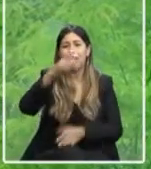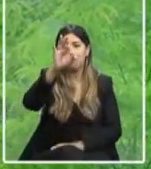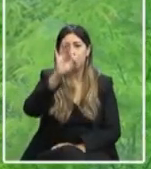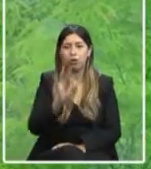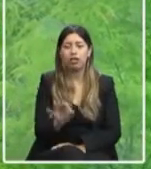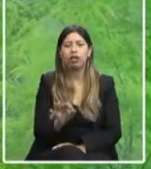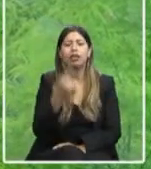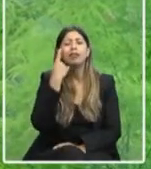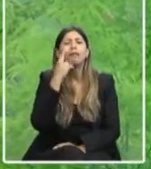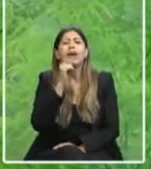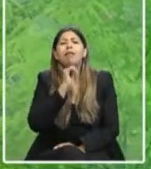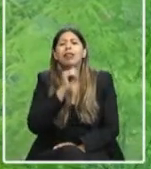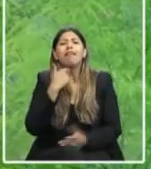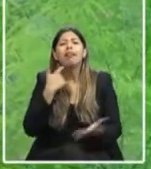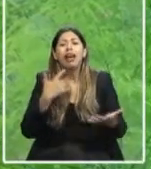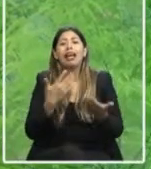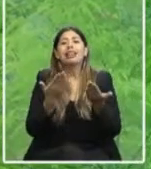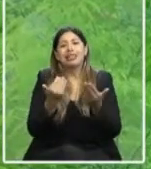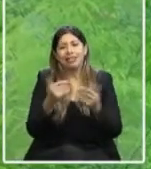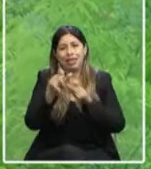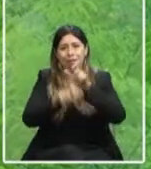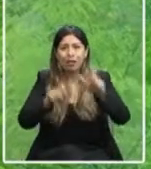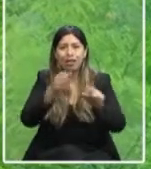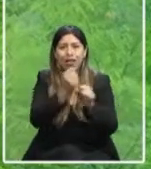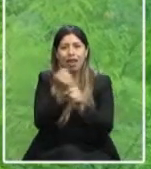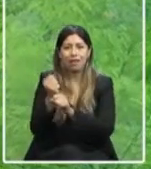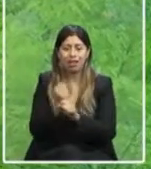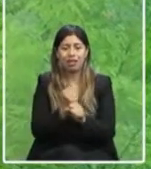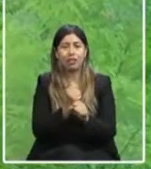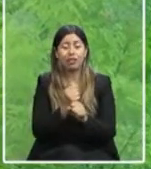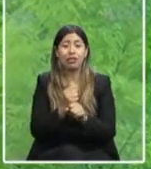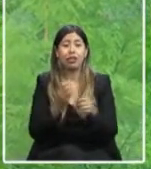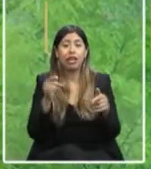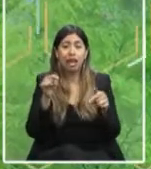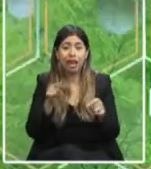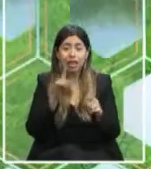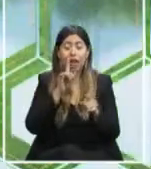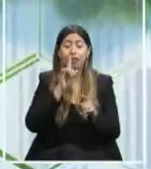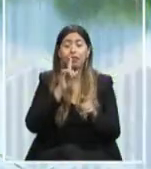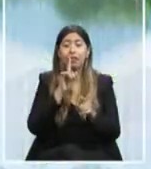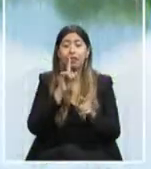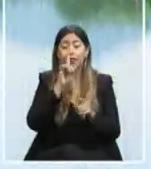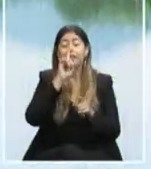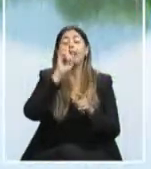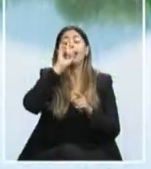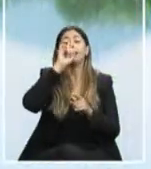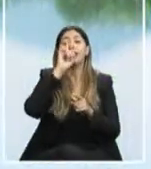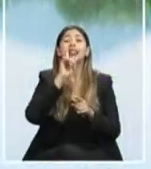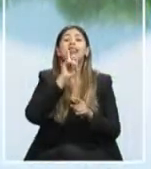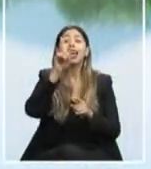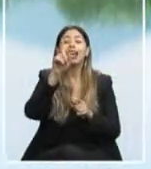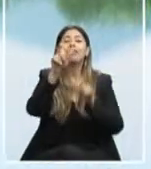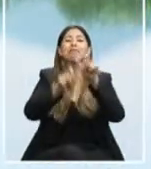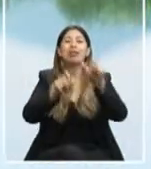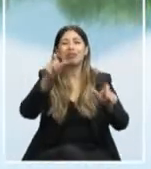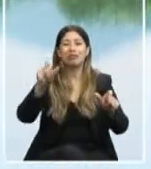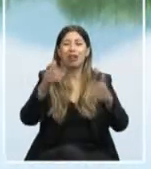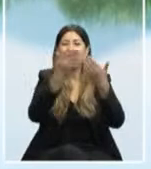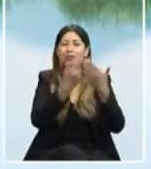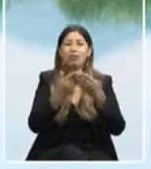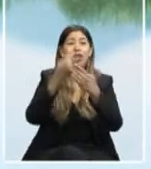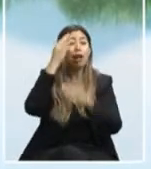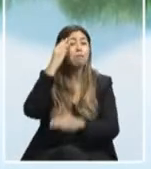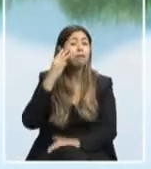Pero lo que faltaba era la mano de obra, y el gran motor de este testeo fueron estudiantes de maestría y de doctorado, jóvenes